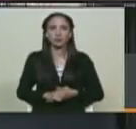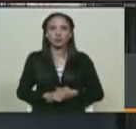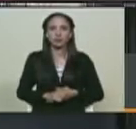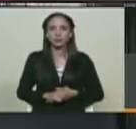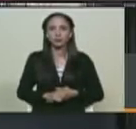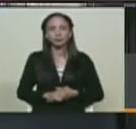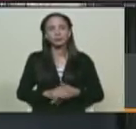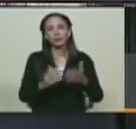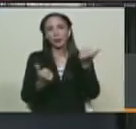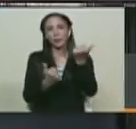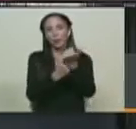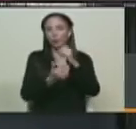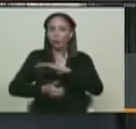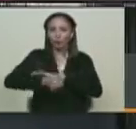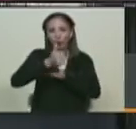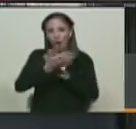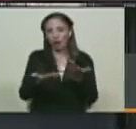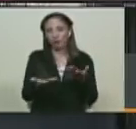compañía superior.